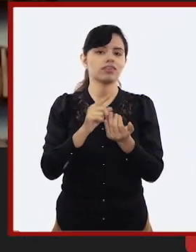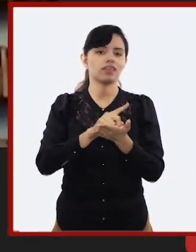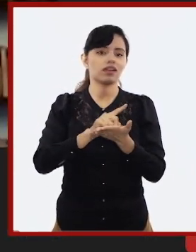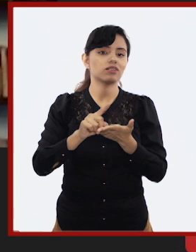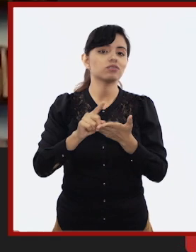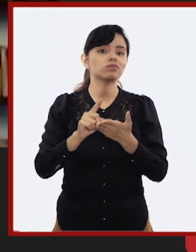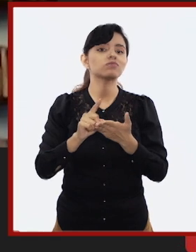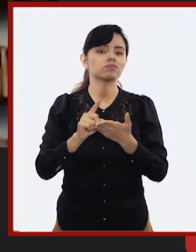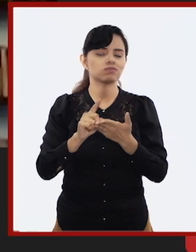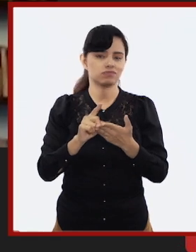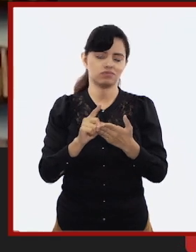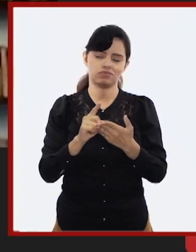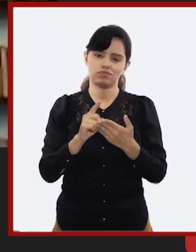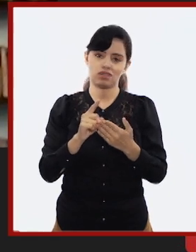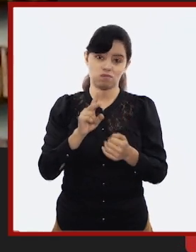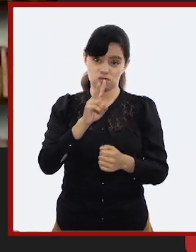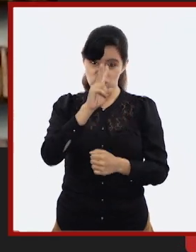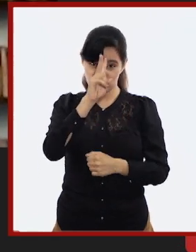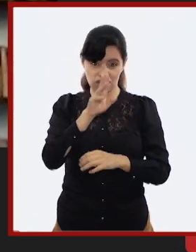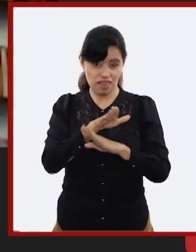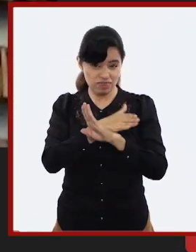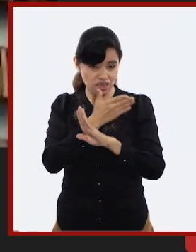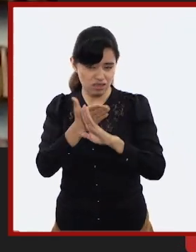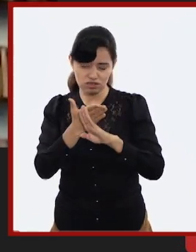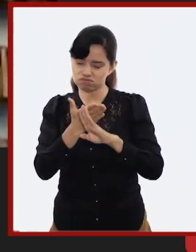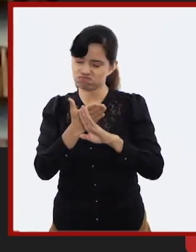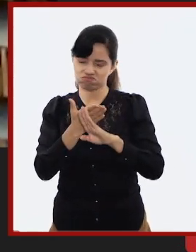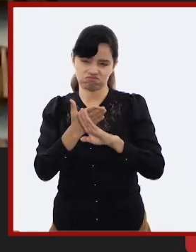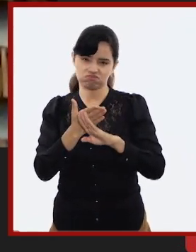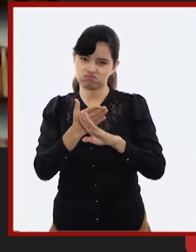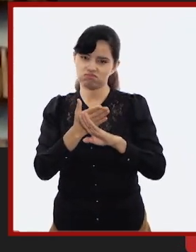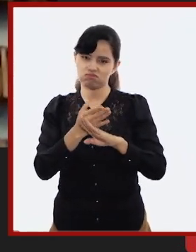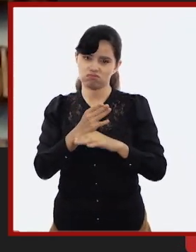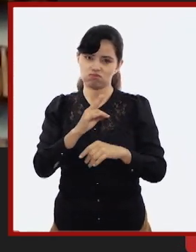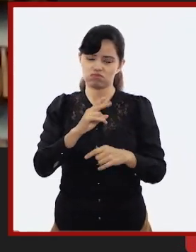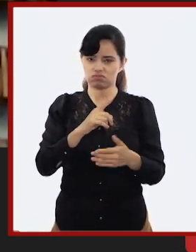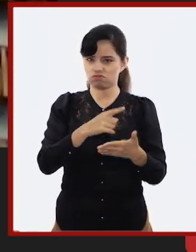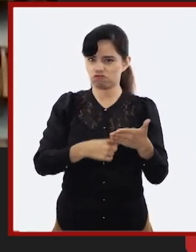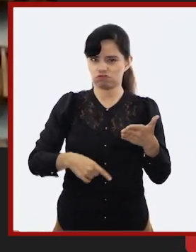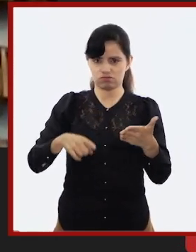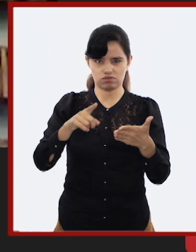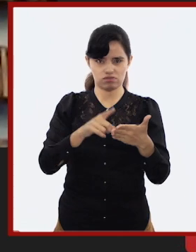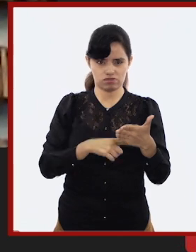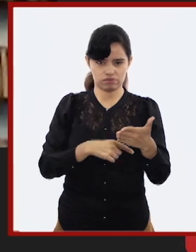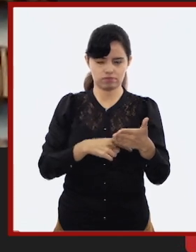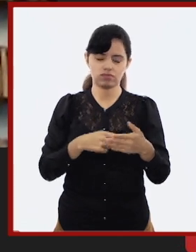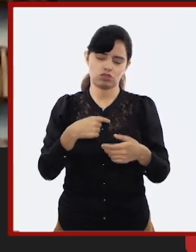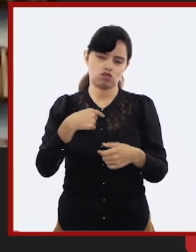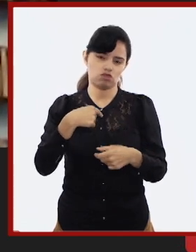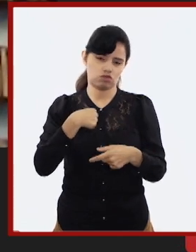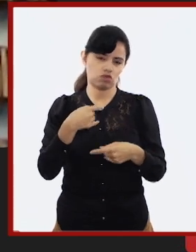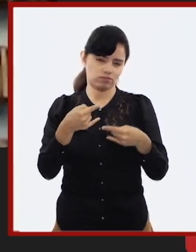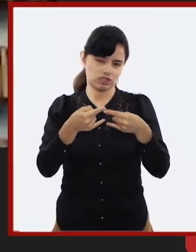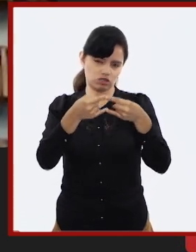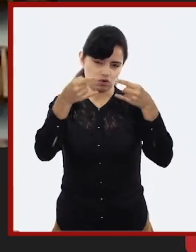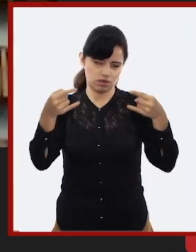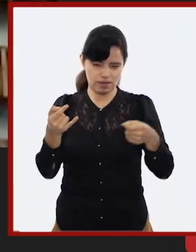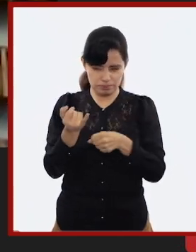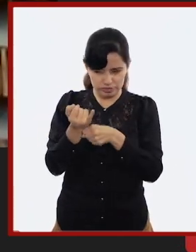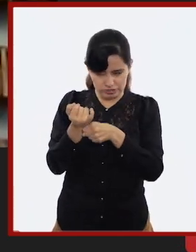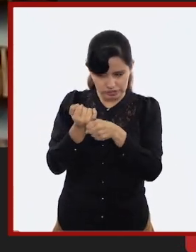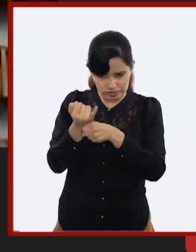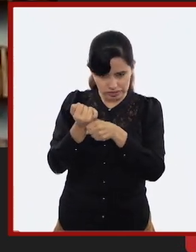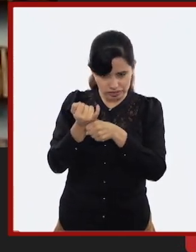una vida libre de violencia. Entonces, soy historiadora, por lo